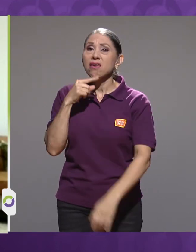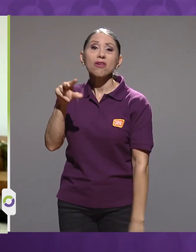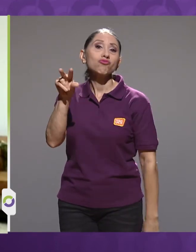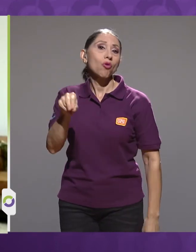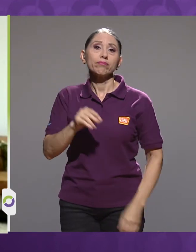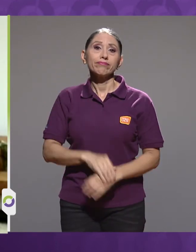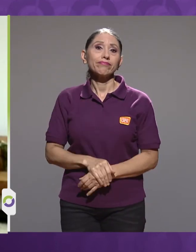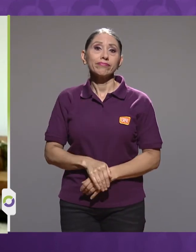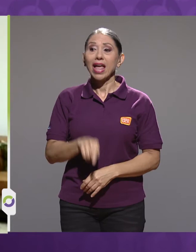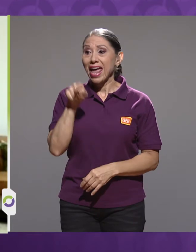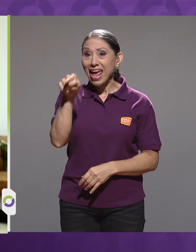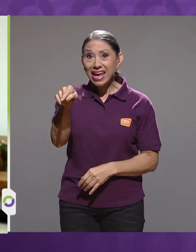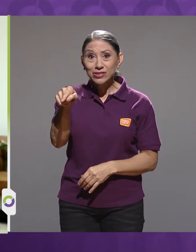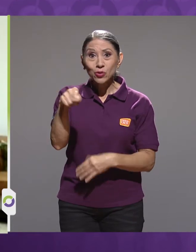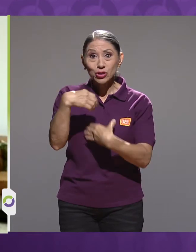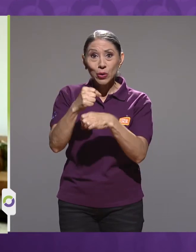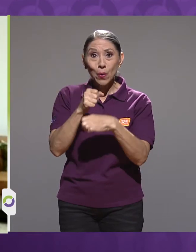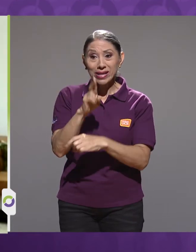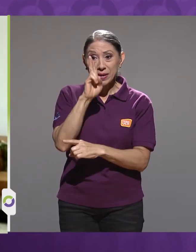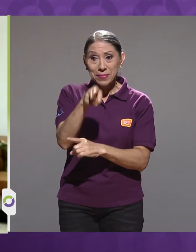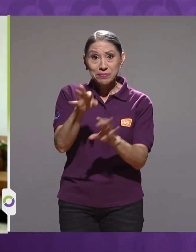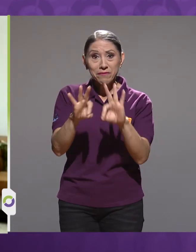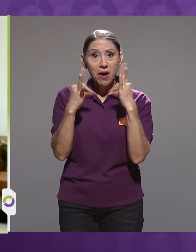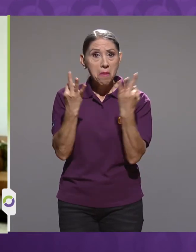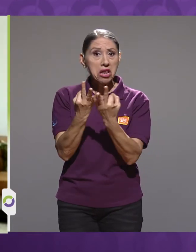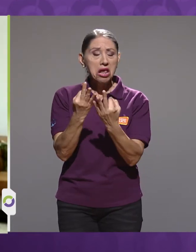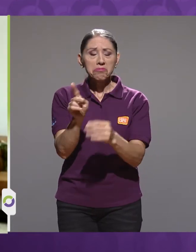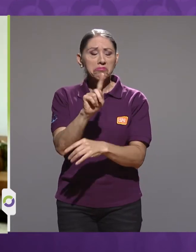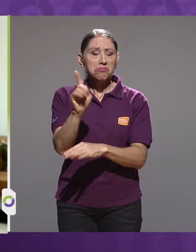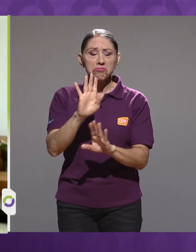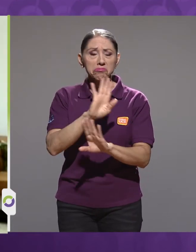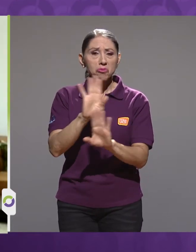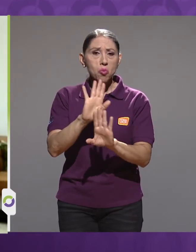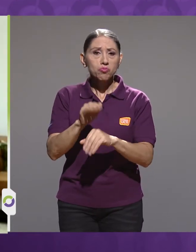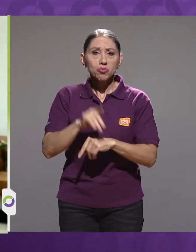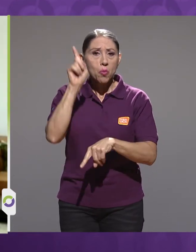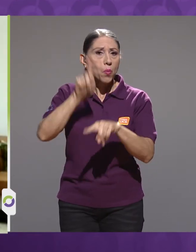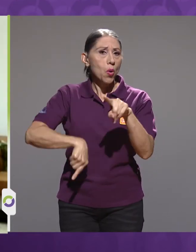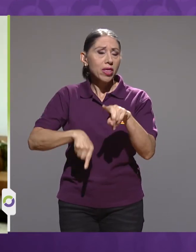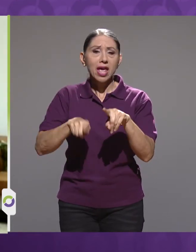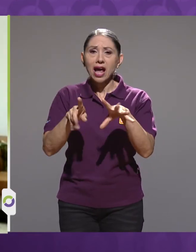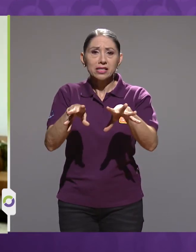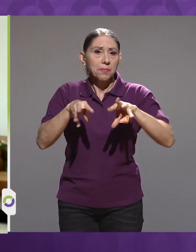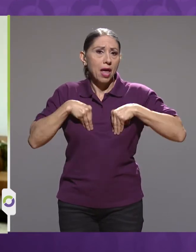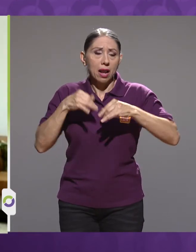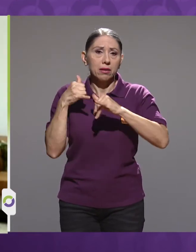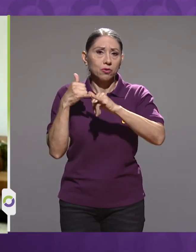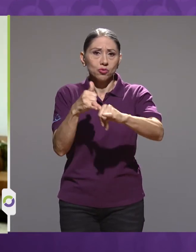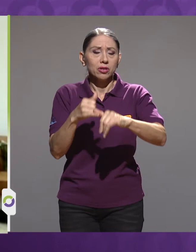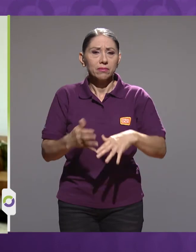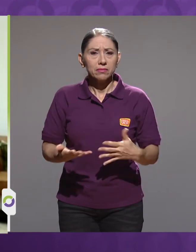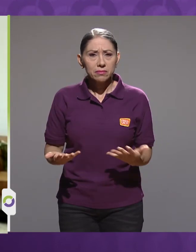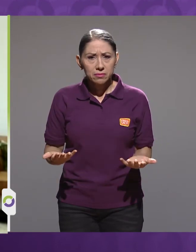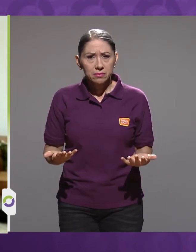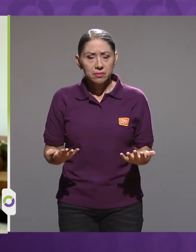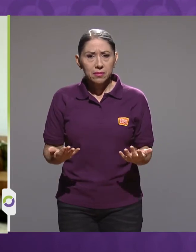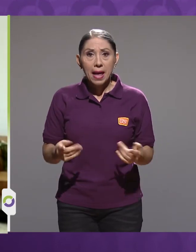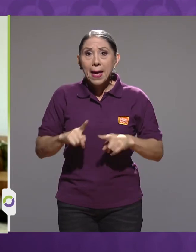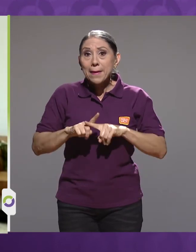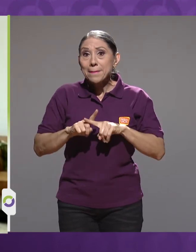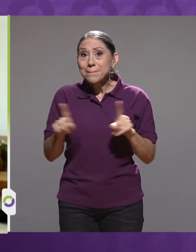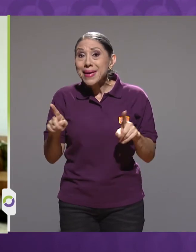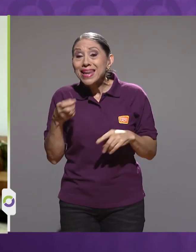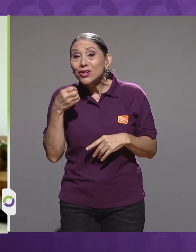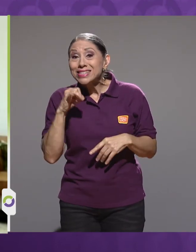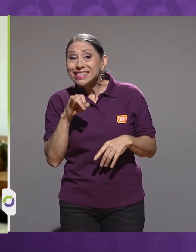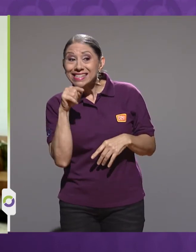que eso entre familias no contaba, que eso no podían aceptársela. Pero